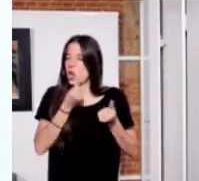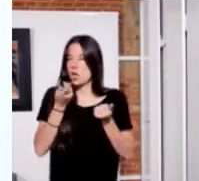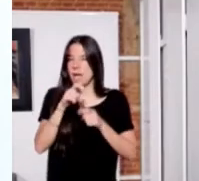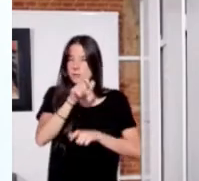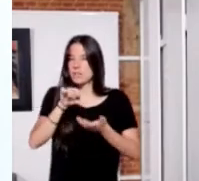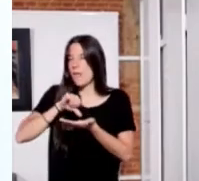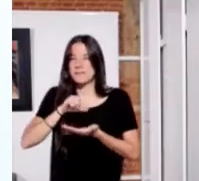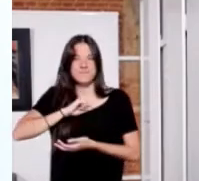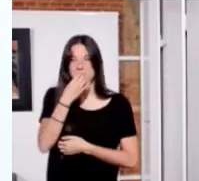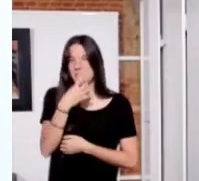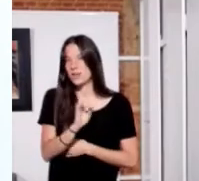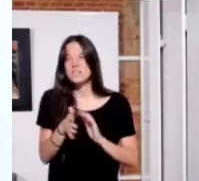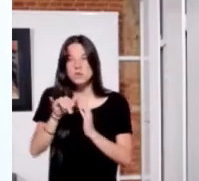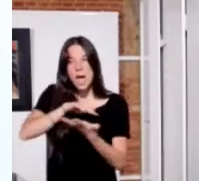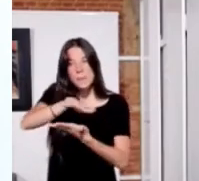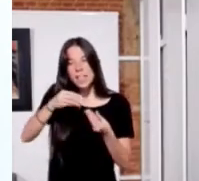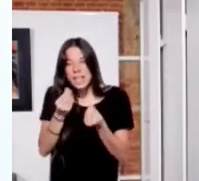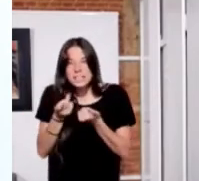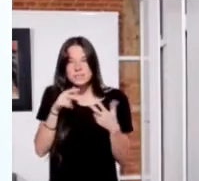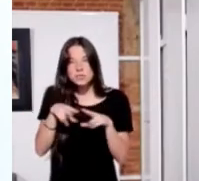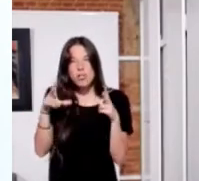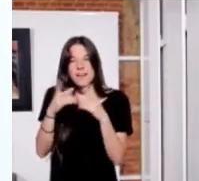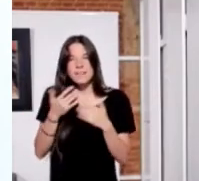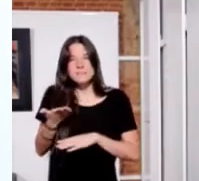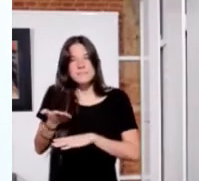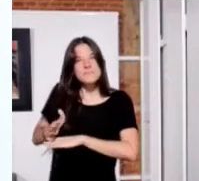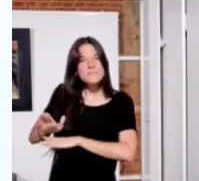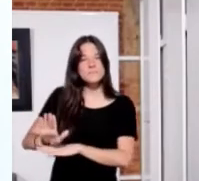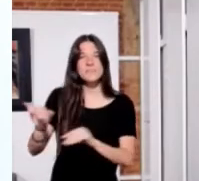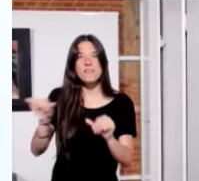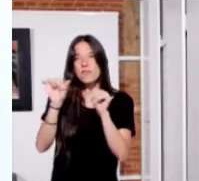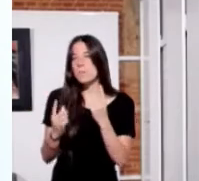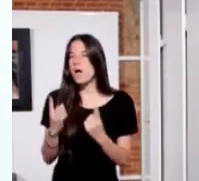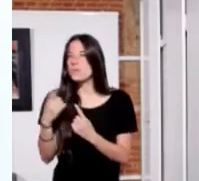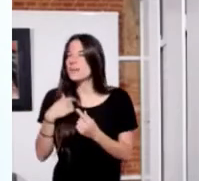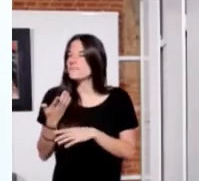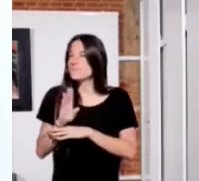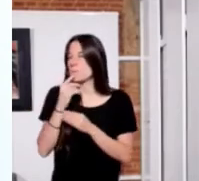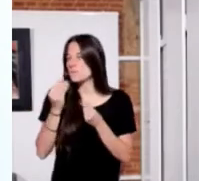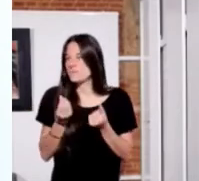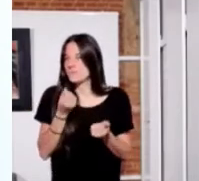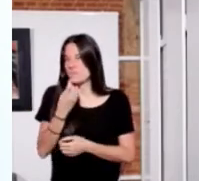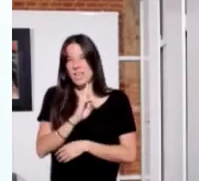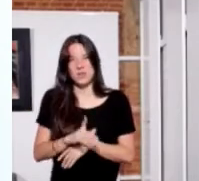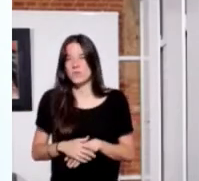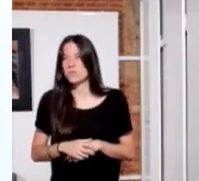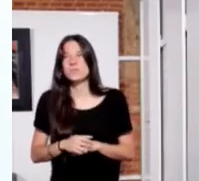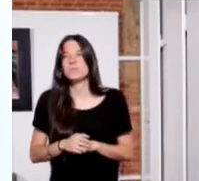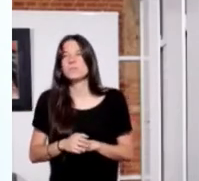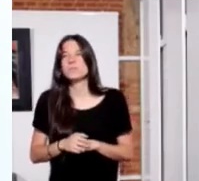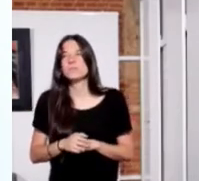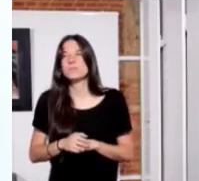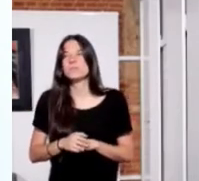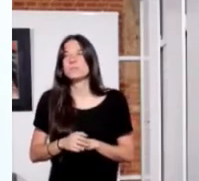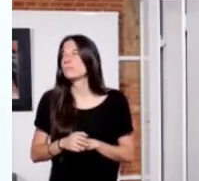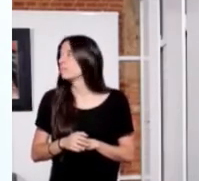un ambiente social que expresa, pues, de alguna forma ese malestar, ¿no? Y donde,